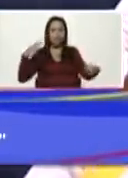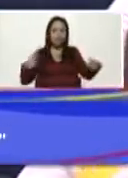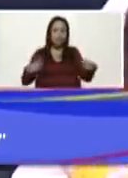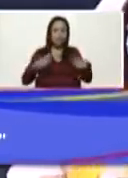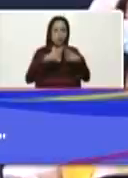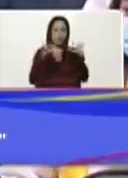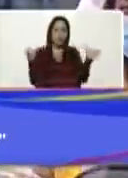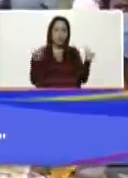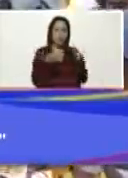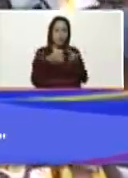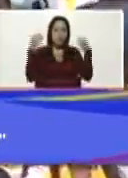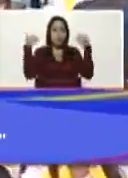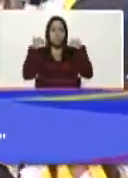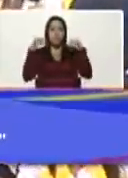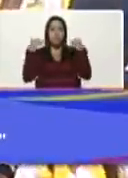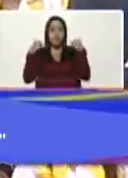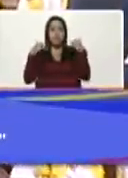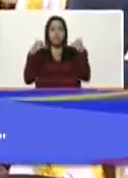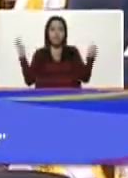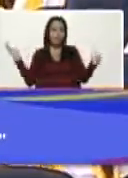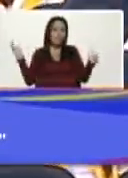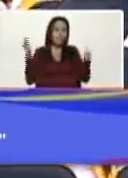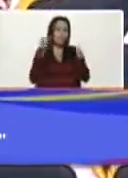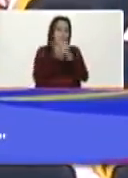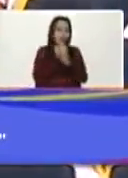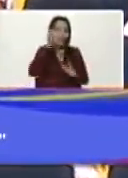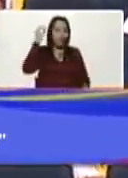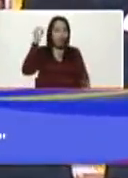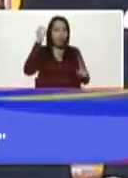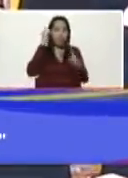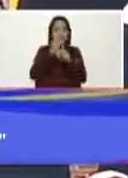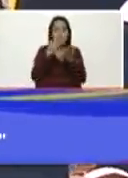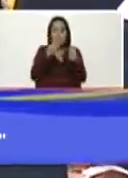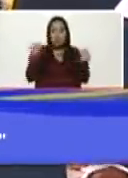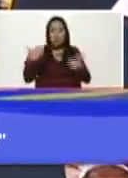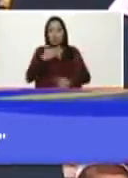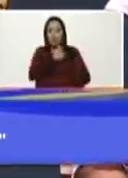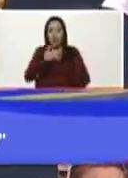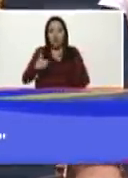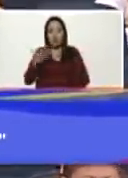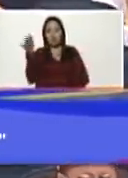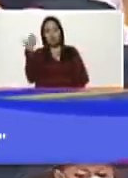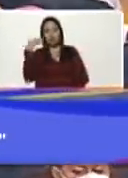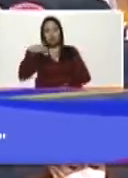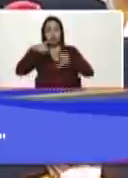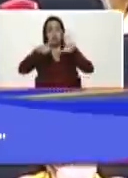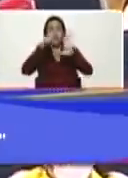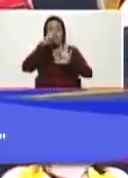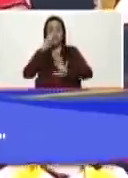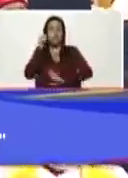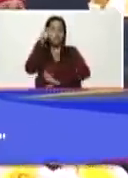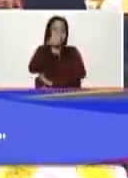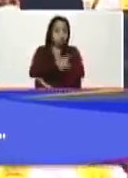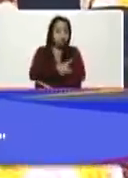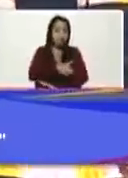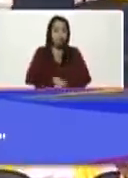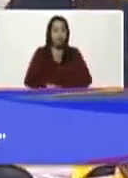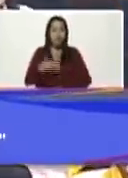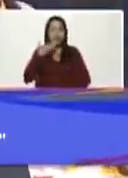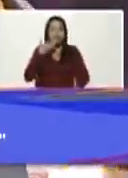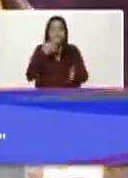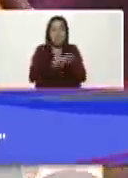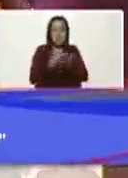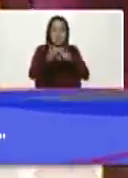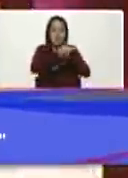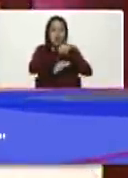reunidos para celebrar que cumplimos con la meta que muchos nos trazamos hace 6 años. Gracias al gobierno